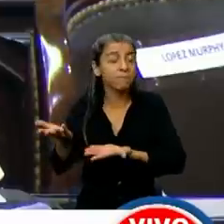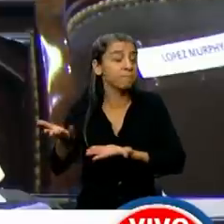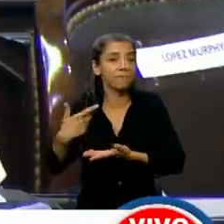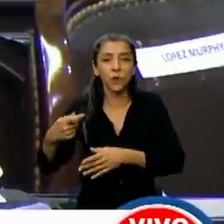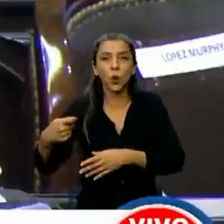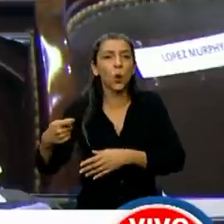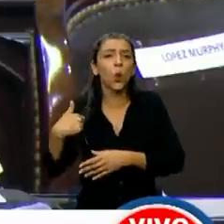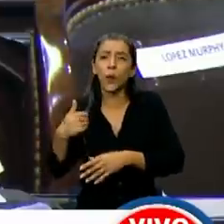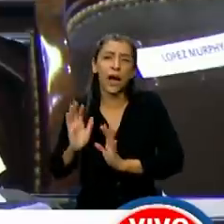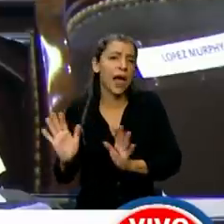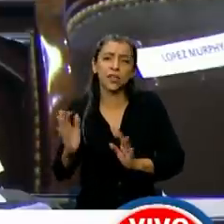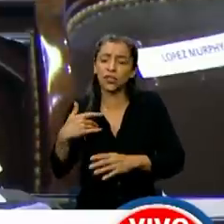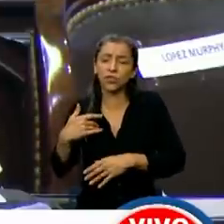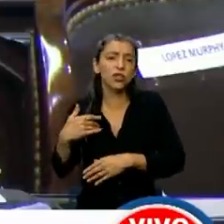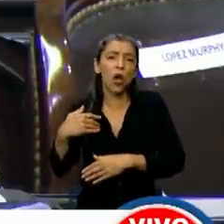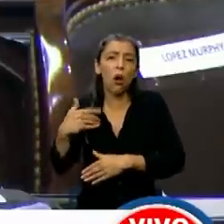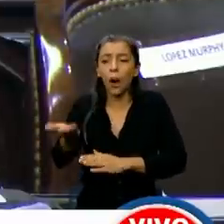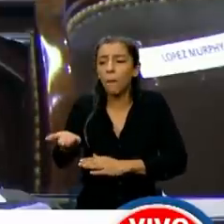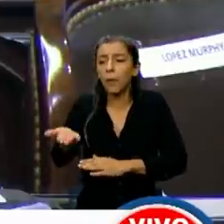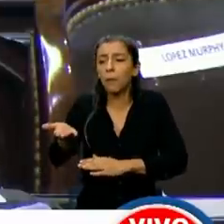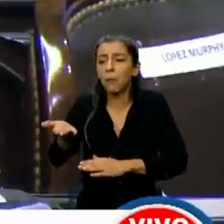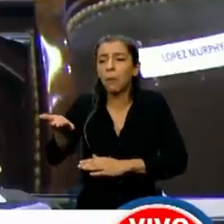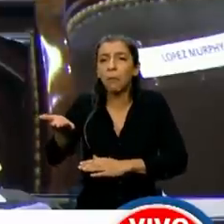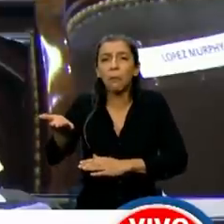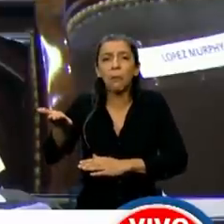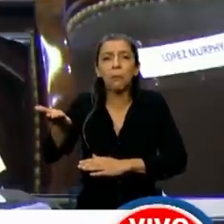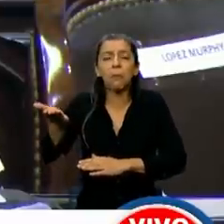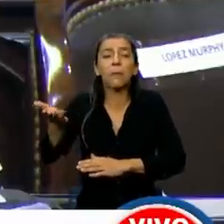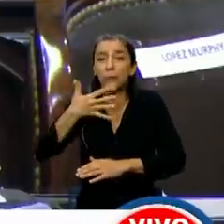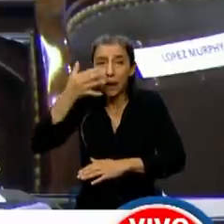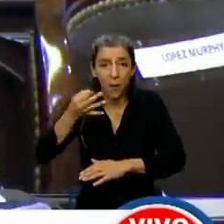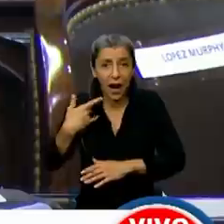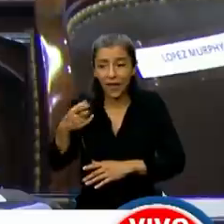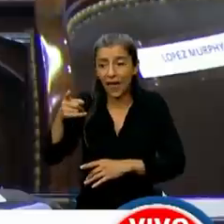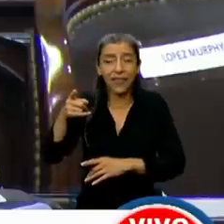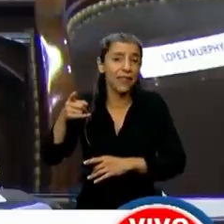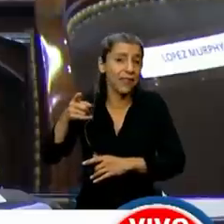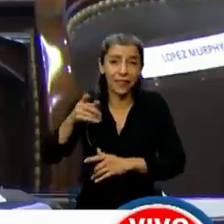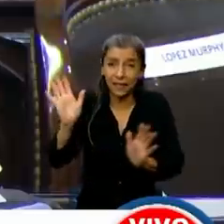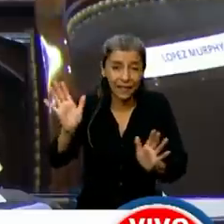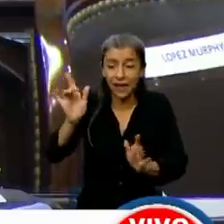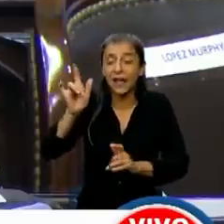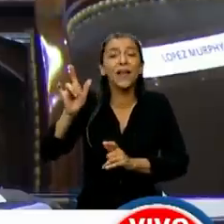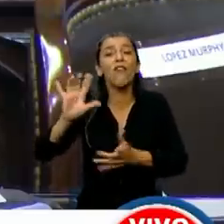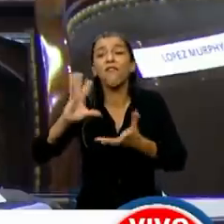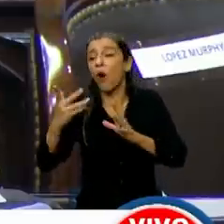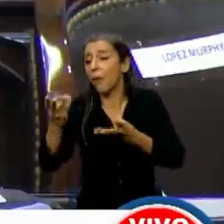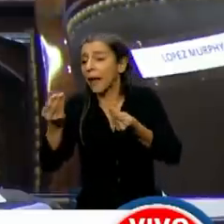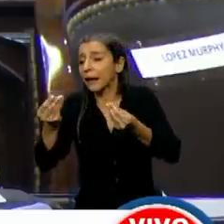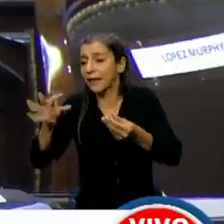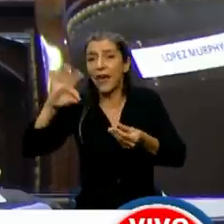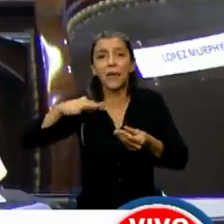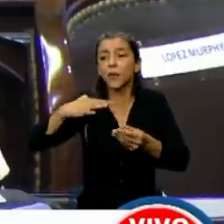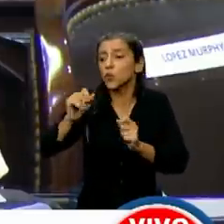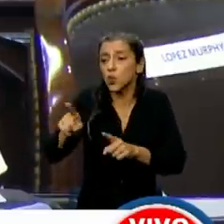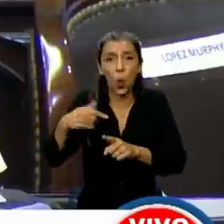por la escalera mientras que el costo de vida para los jubilados sube por el ascensor no solamente han tenido este